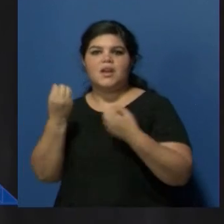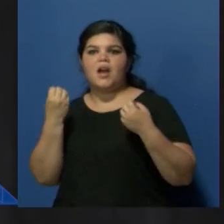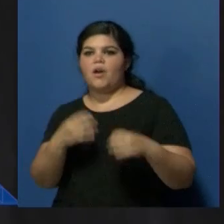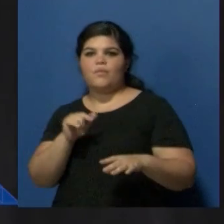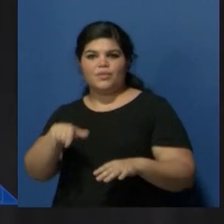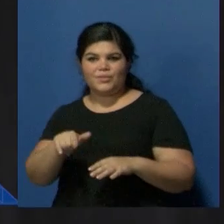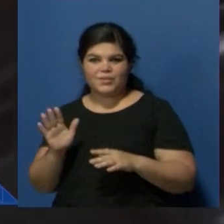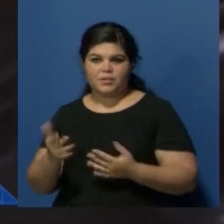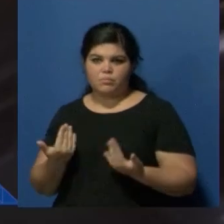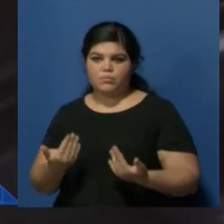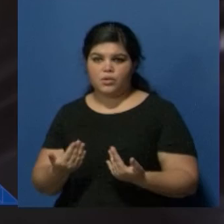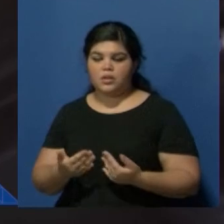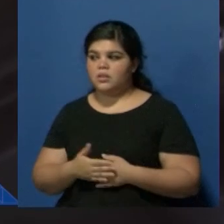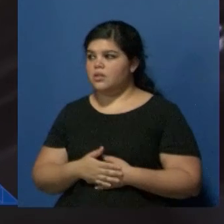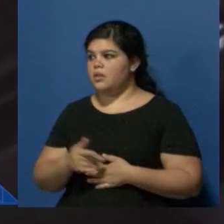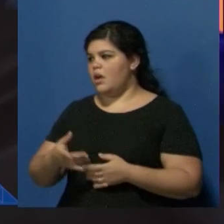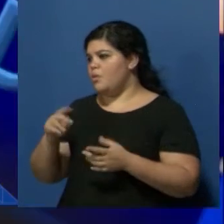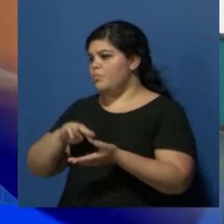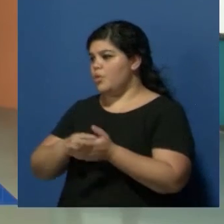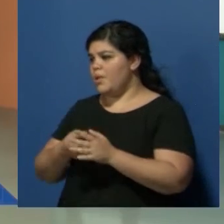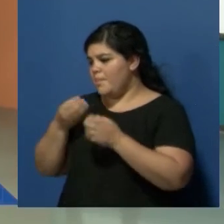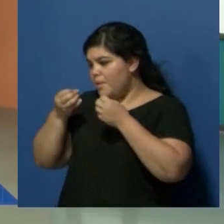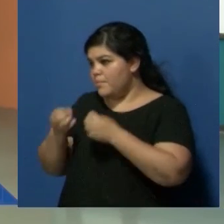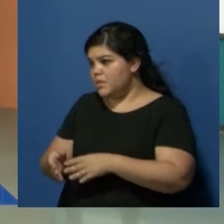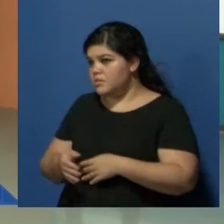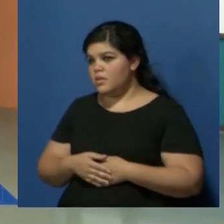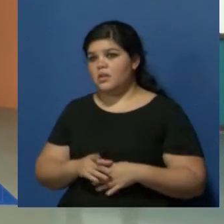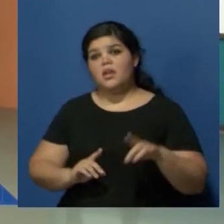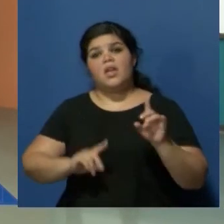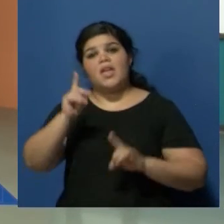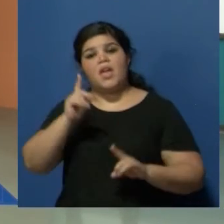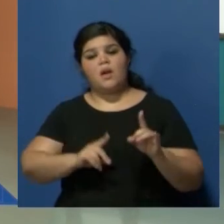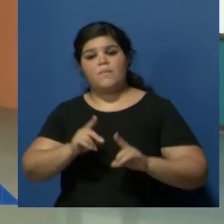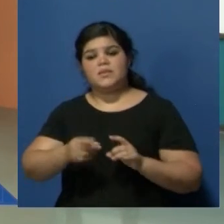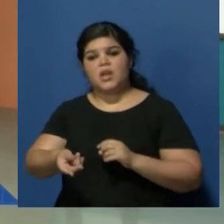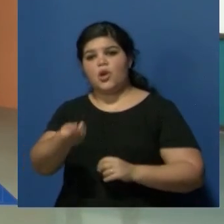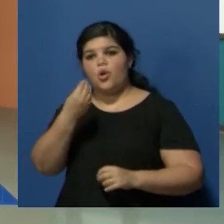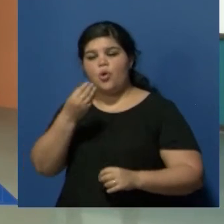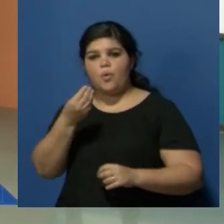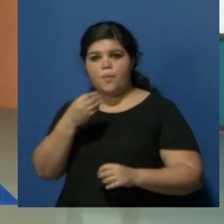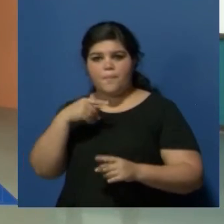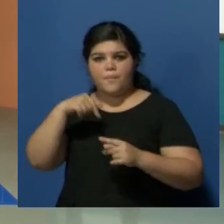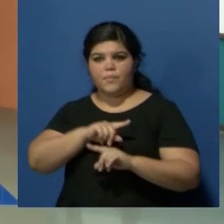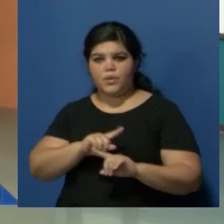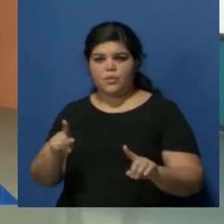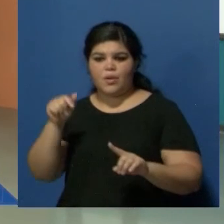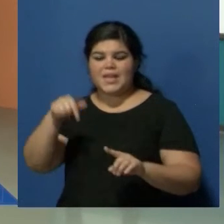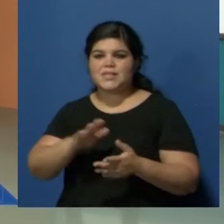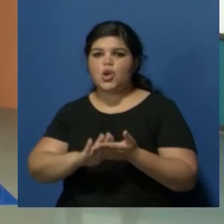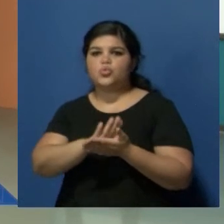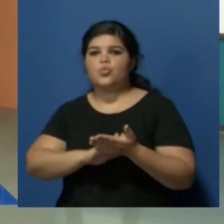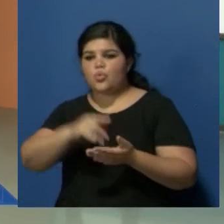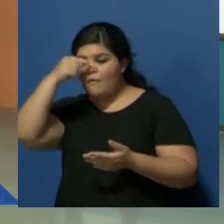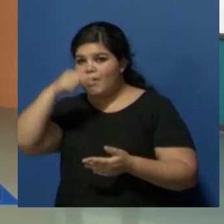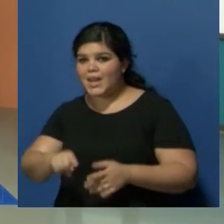el problema era el inicio, ¿no es cierto? Y puede ser que la abstinencia no sea el objetivo final. ¿Se entiende?